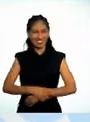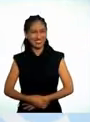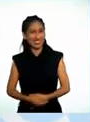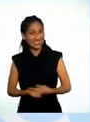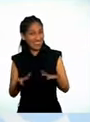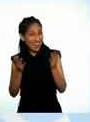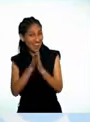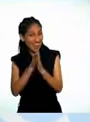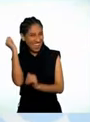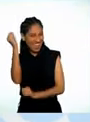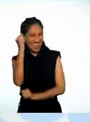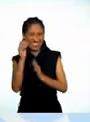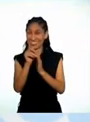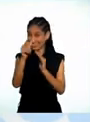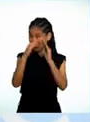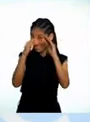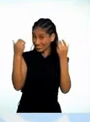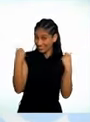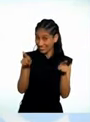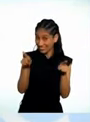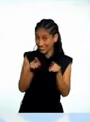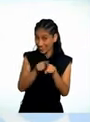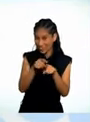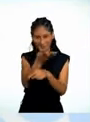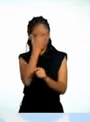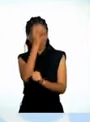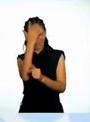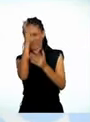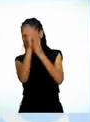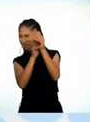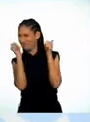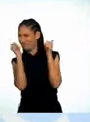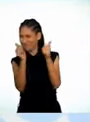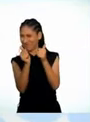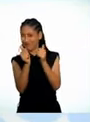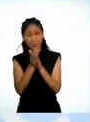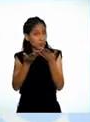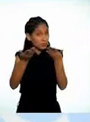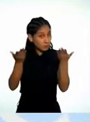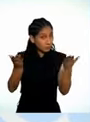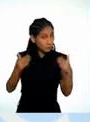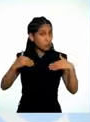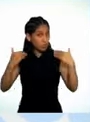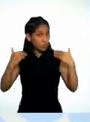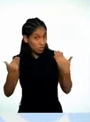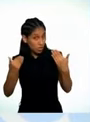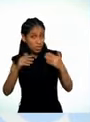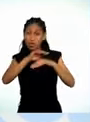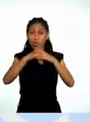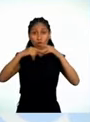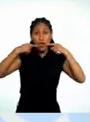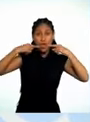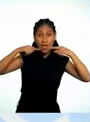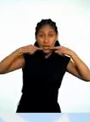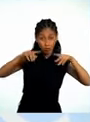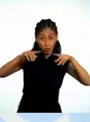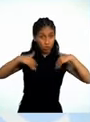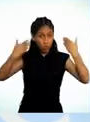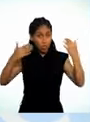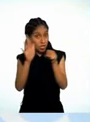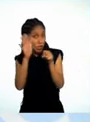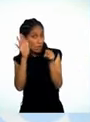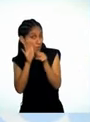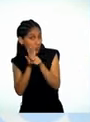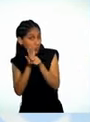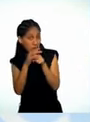y en casa también ustedes son geniales creo que podría completar el anuncio sin ver las palabras qué tal si sólo ves